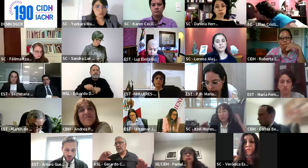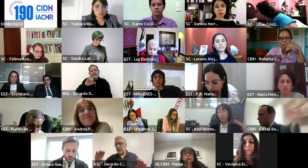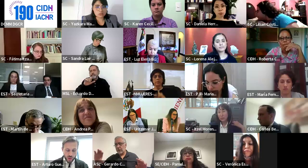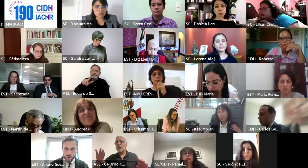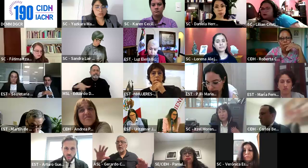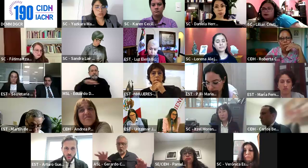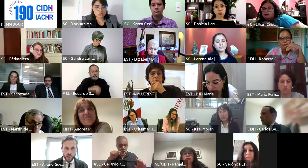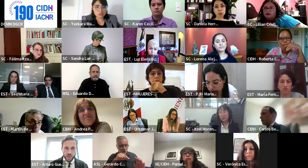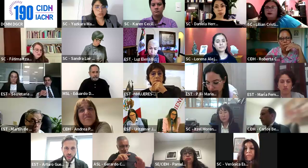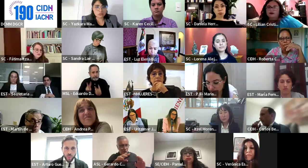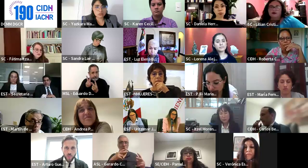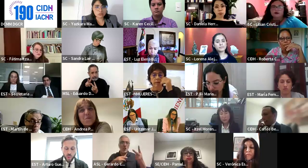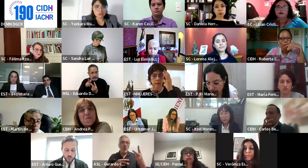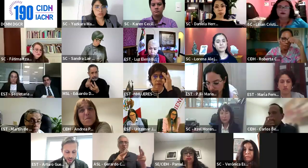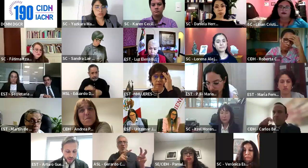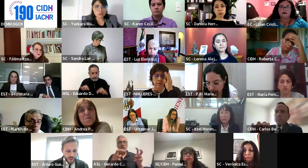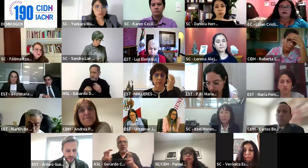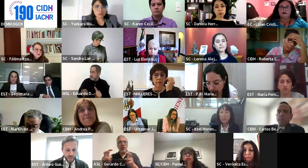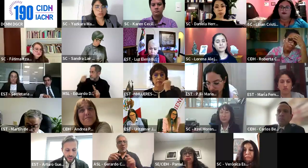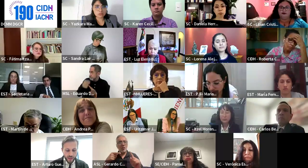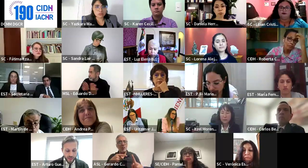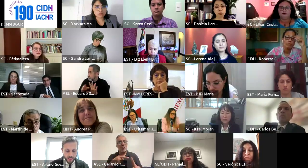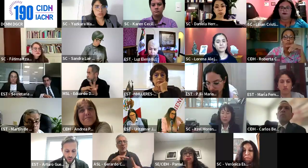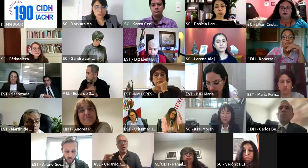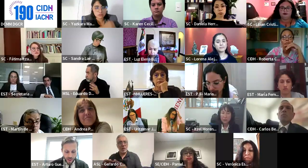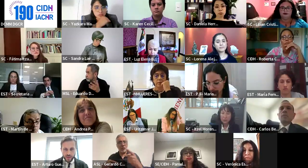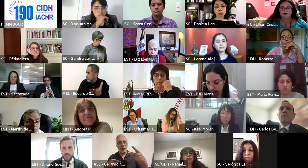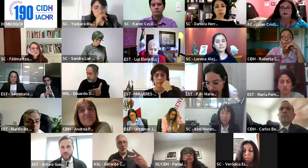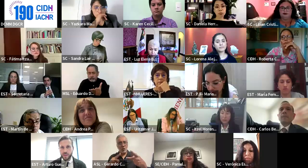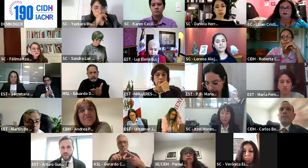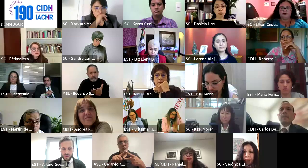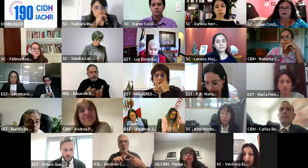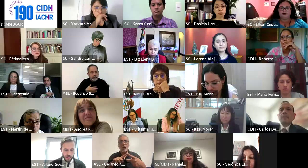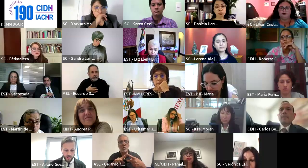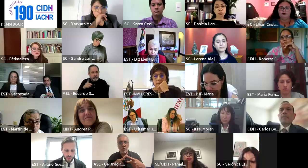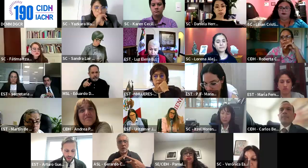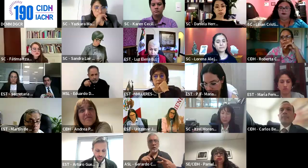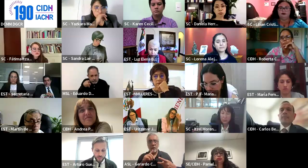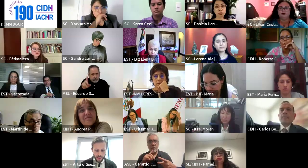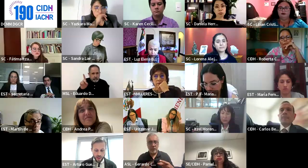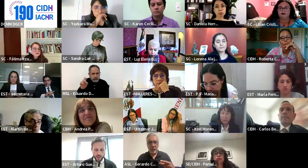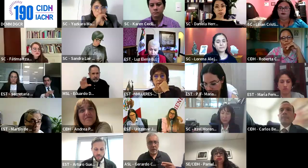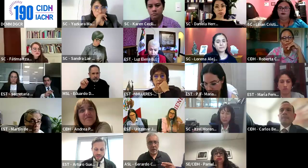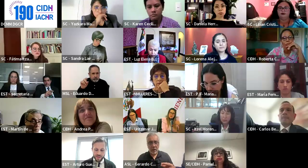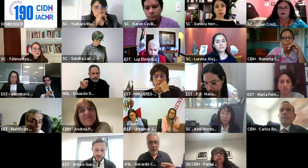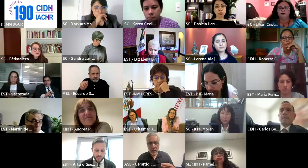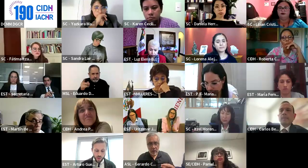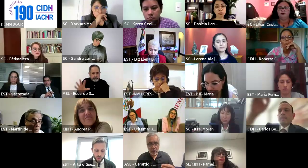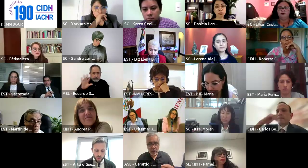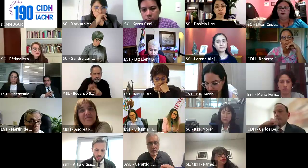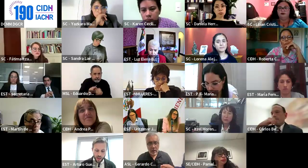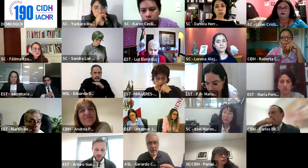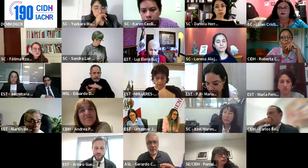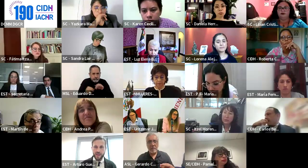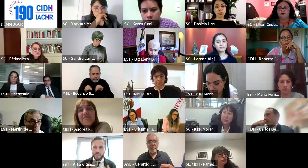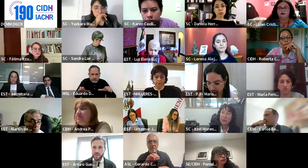respecto, dos temas muy, muy puntuales. De entrada, desde Documenta, Yaskara planteaba el tema de mesas de trabajo